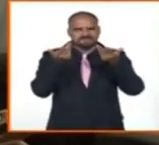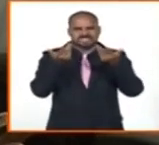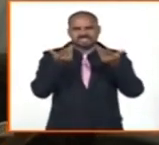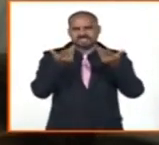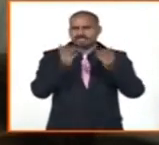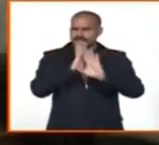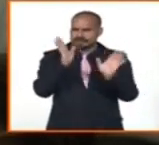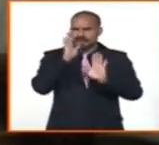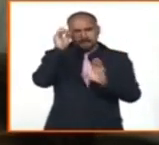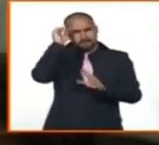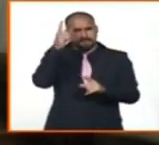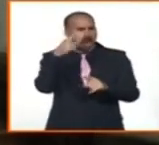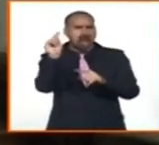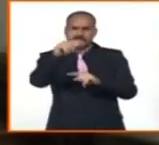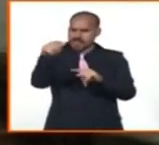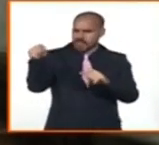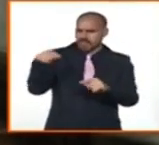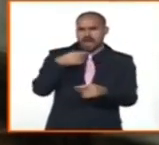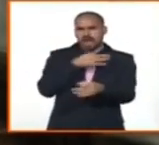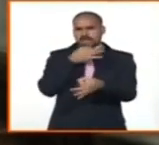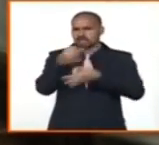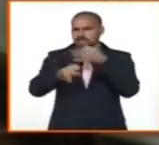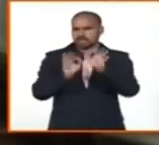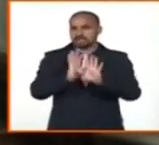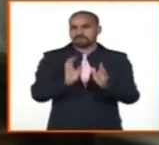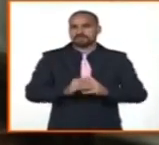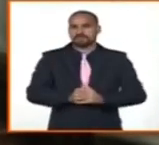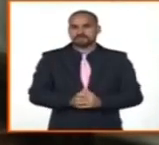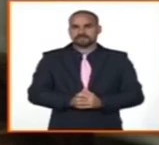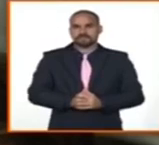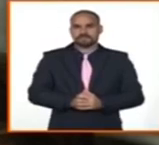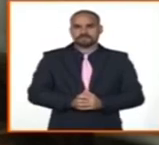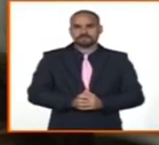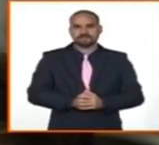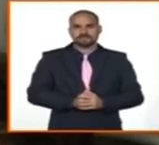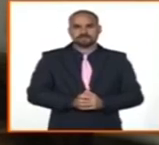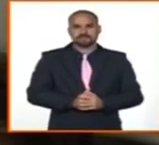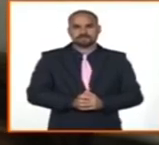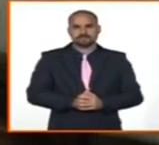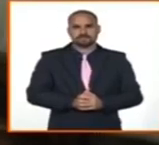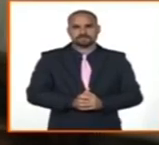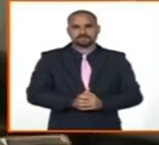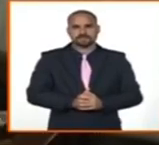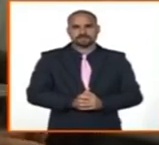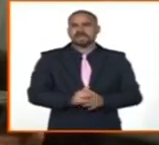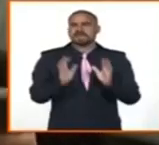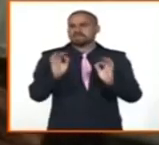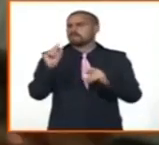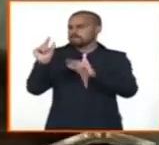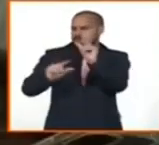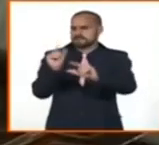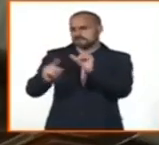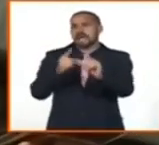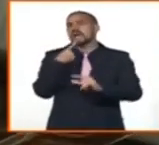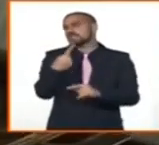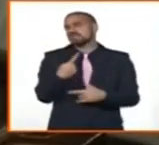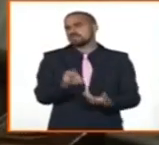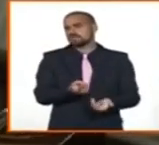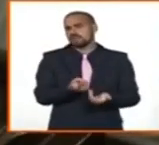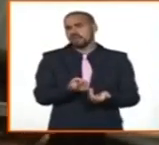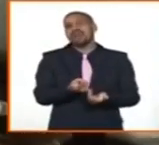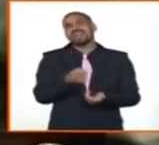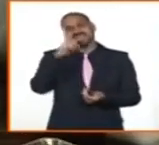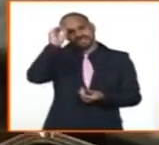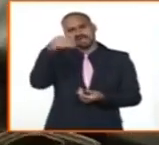decir, frente a la imagen, a la ficción creada sobre Cuba, es decir, que es la arrojada por los medios de